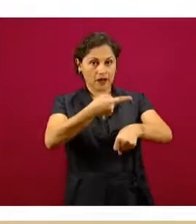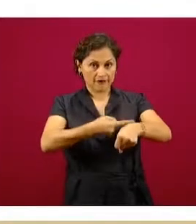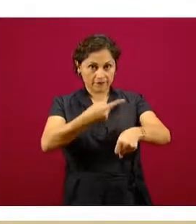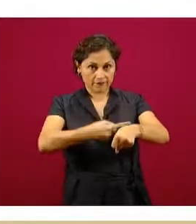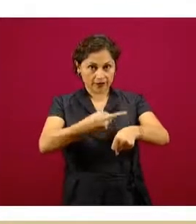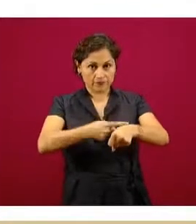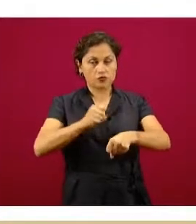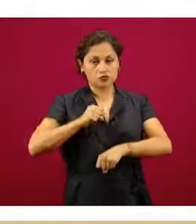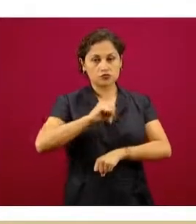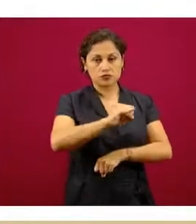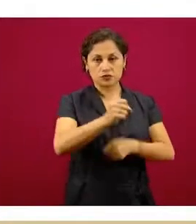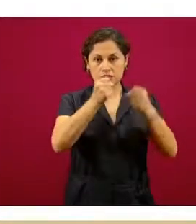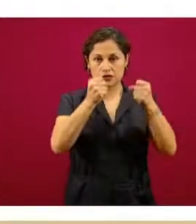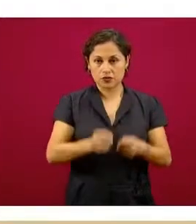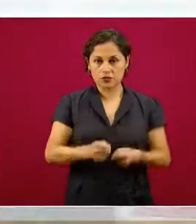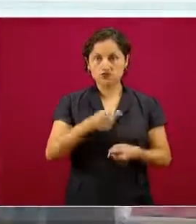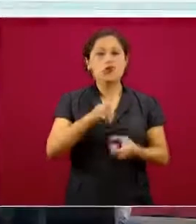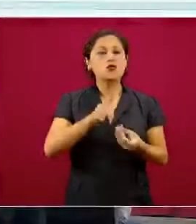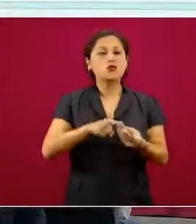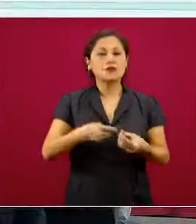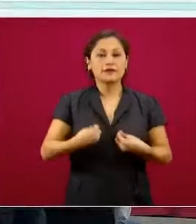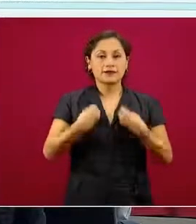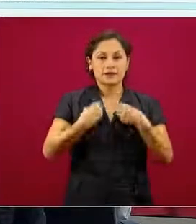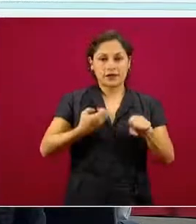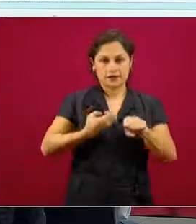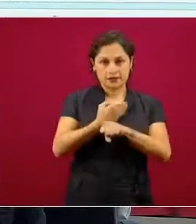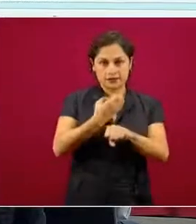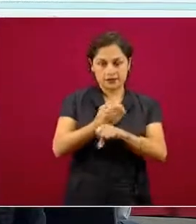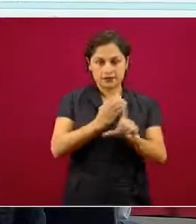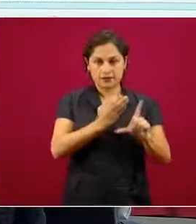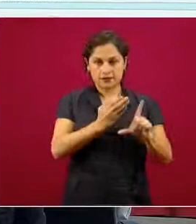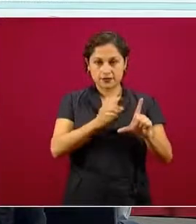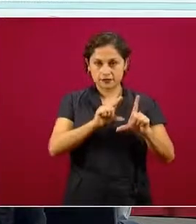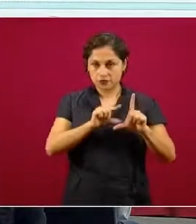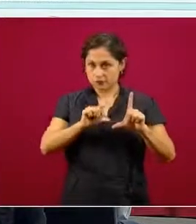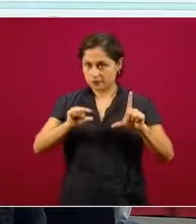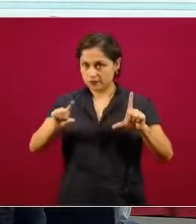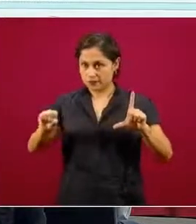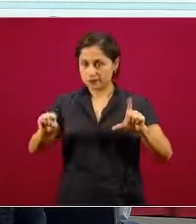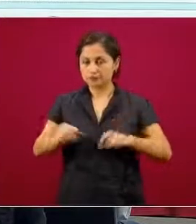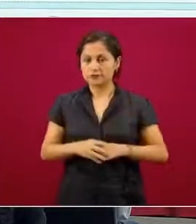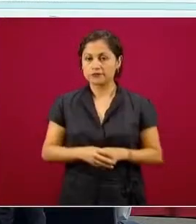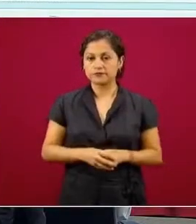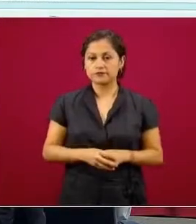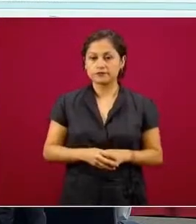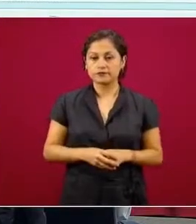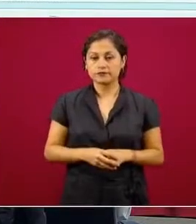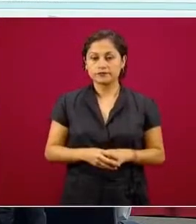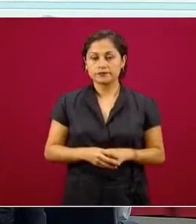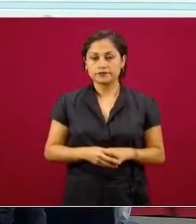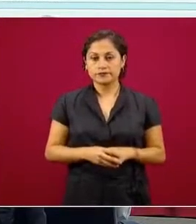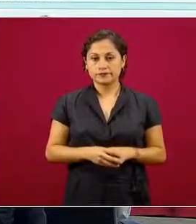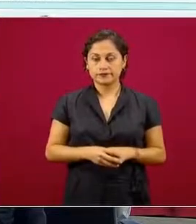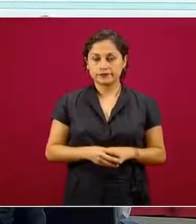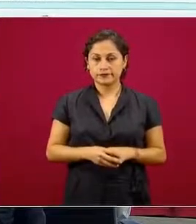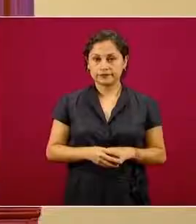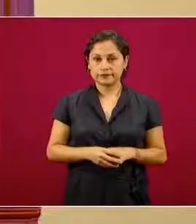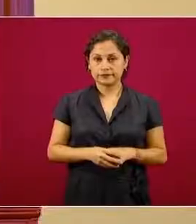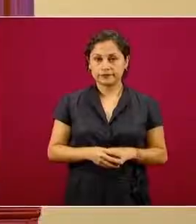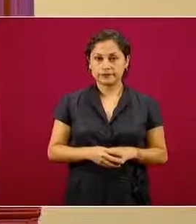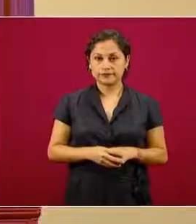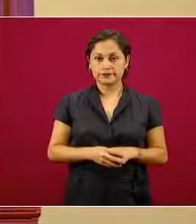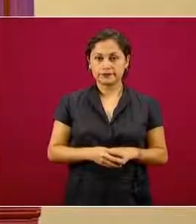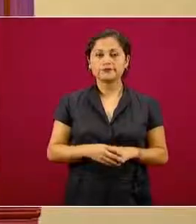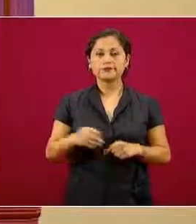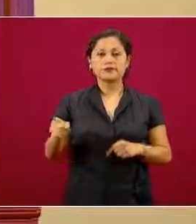la enfermedad de COVID-19. Los estados que están prácticamente en los primeros lugares de esta carga